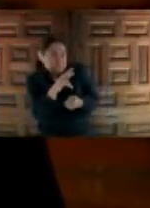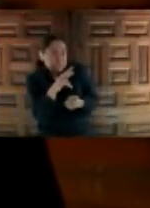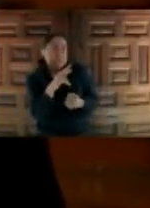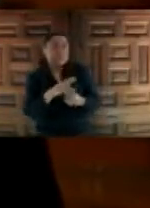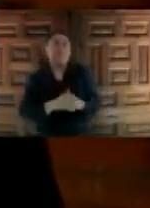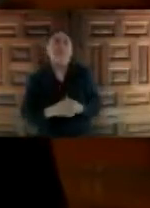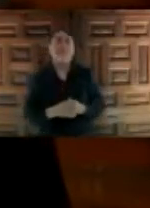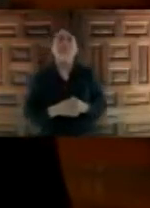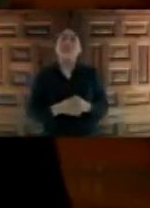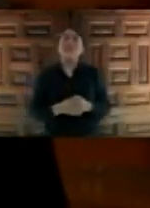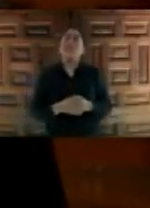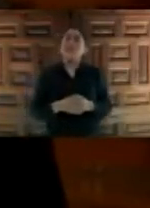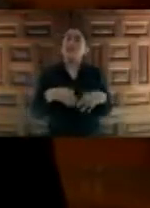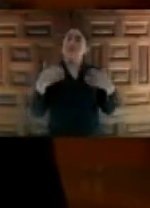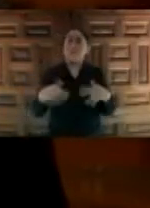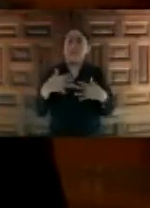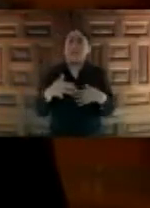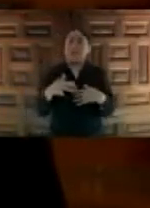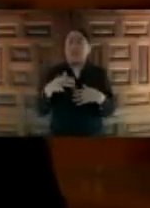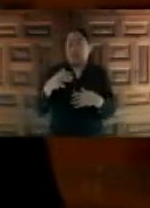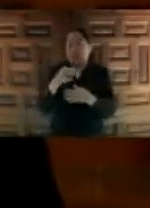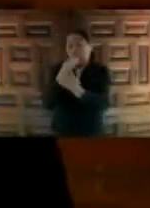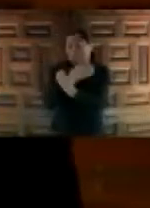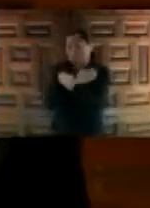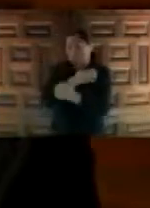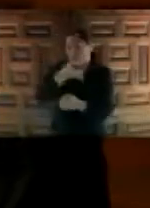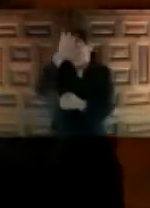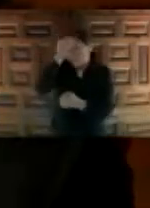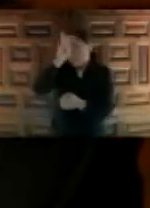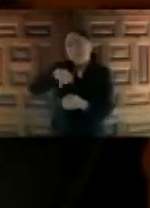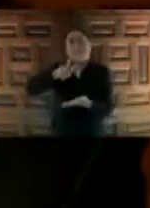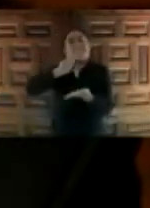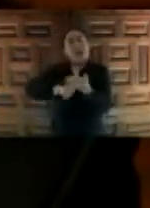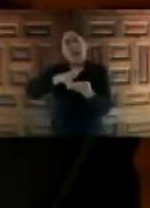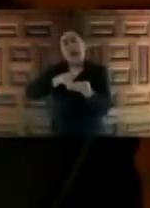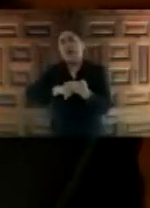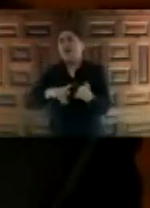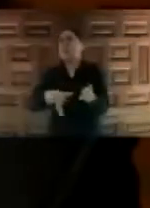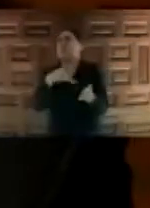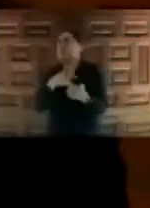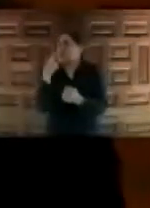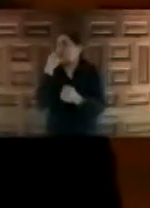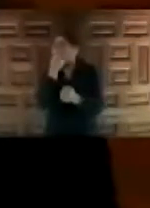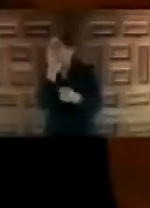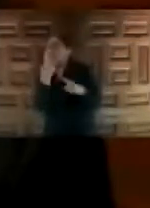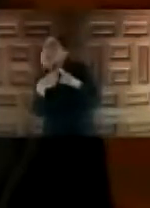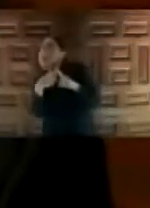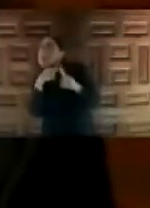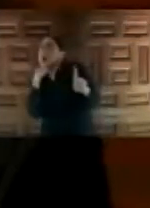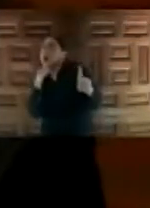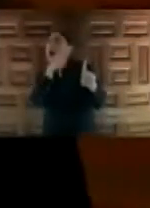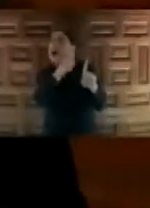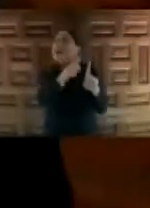que valora la calidad de la educación desde la perspectiva de los sujetos destinatarios, el